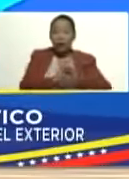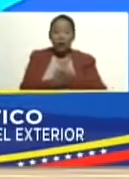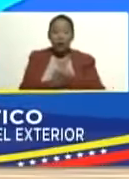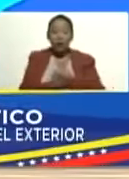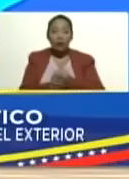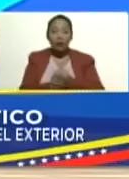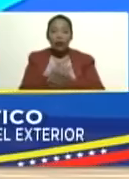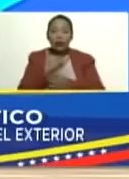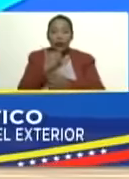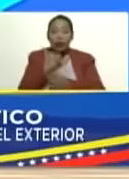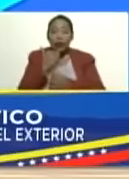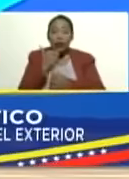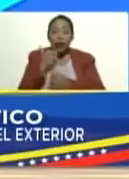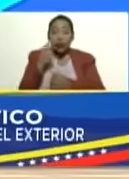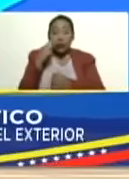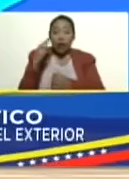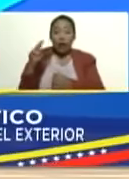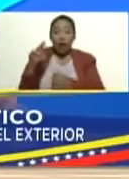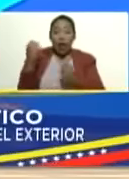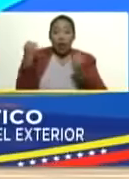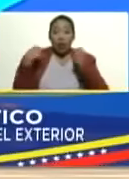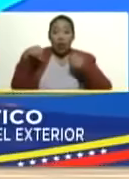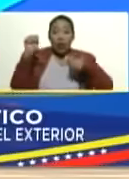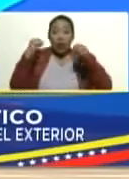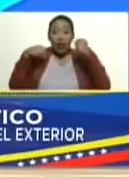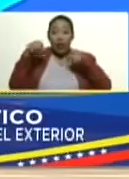terminaba caliente en nuestra América.